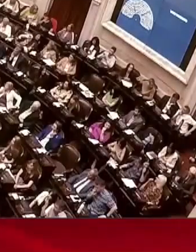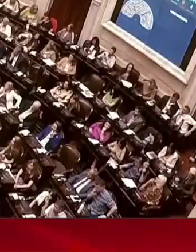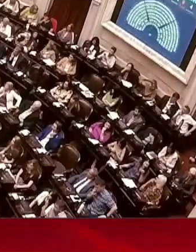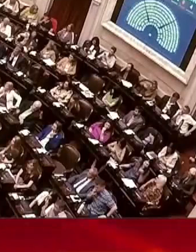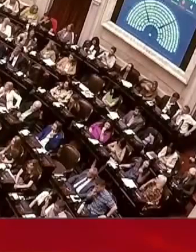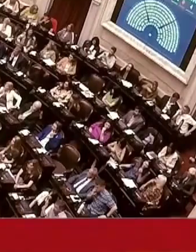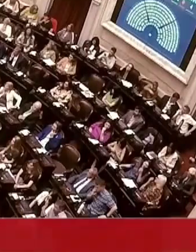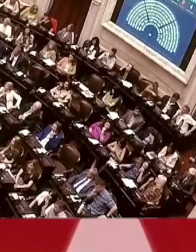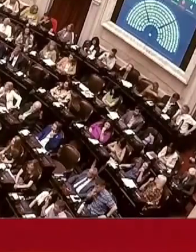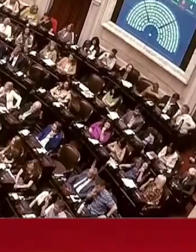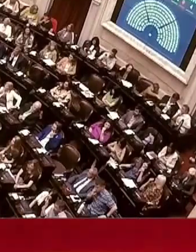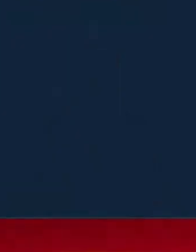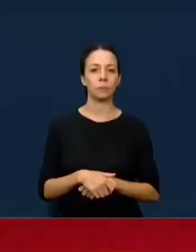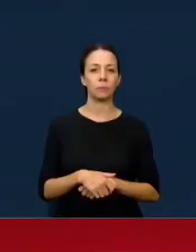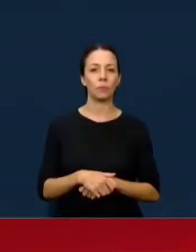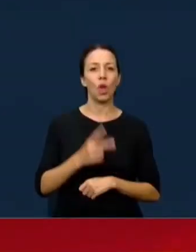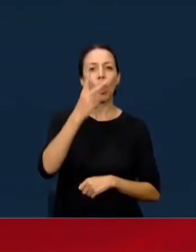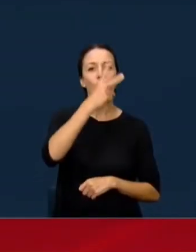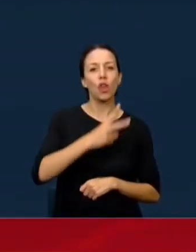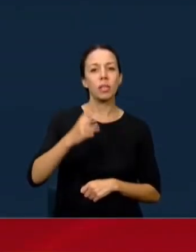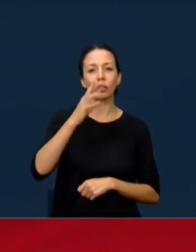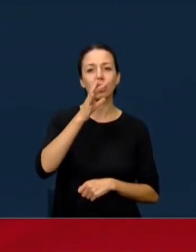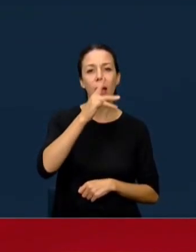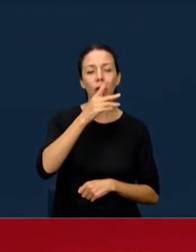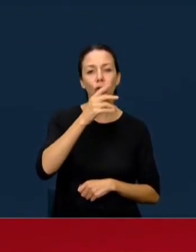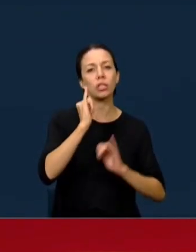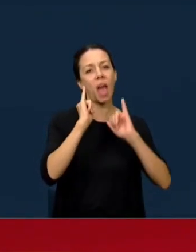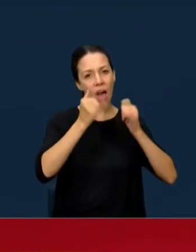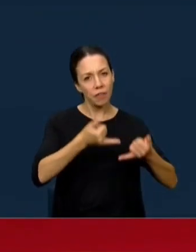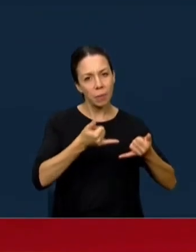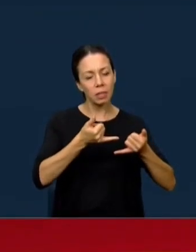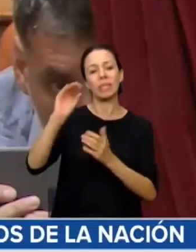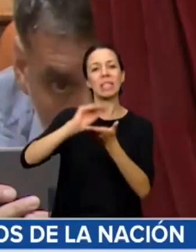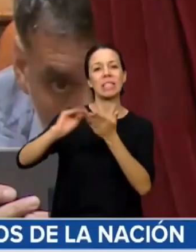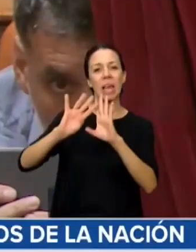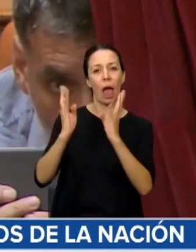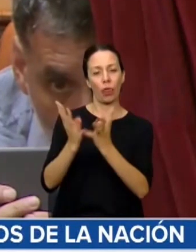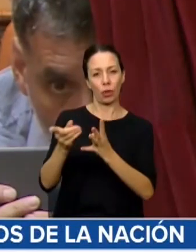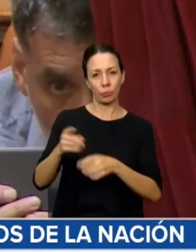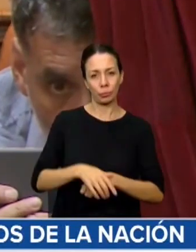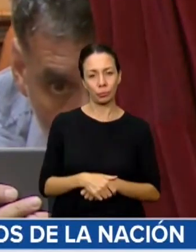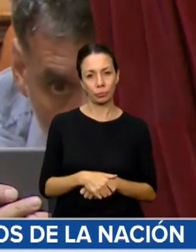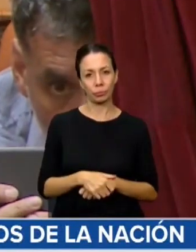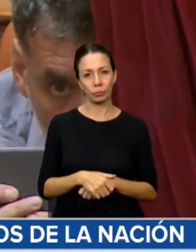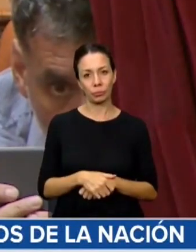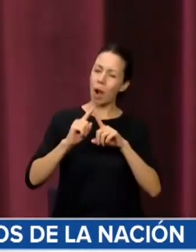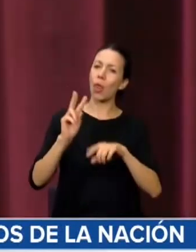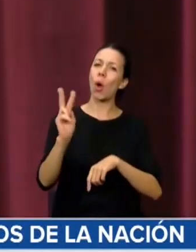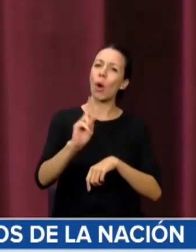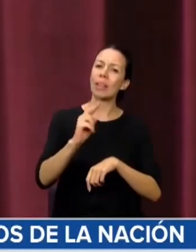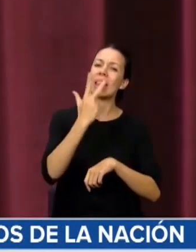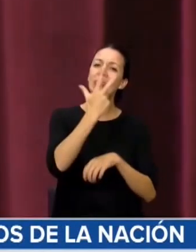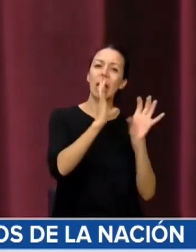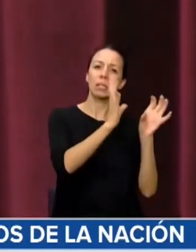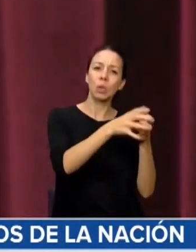en diputados este proyecto pidiéndole Sabiendo que habían acordado las dos comisiones que iniciales en